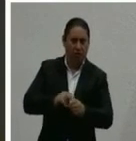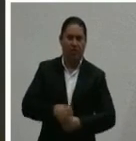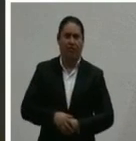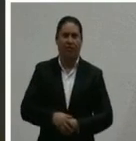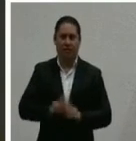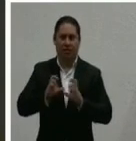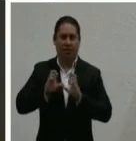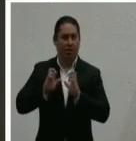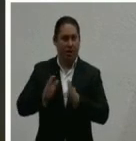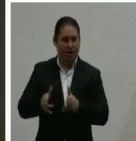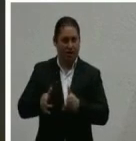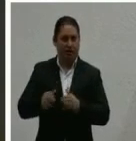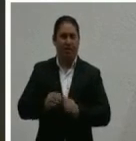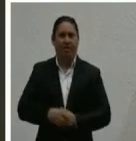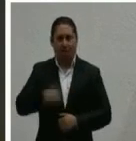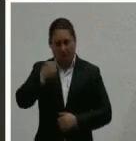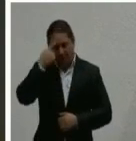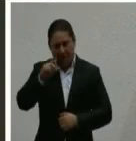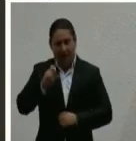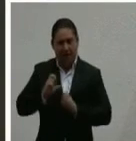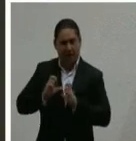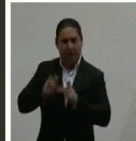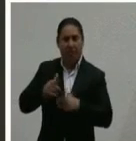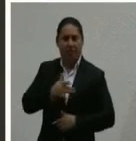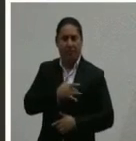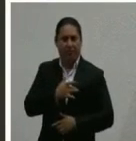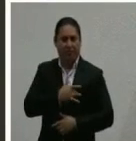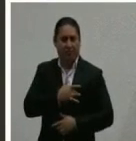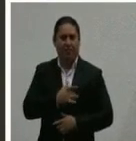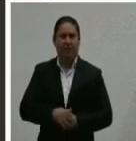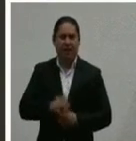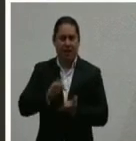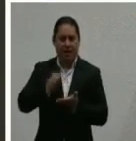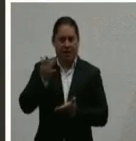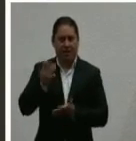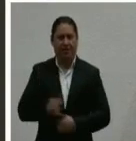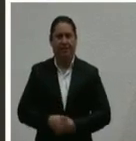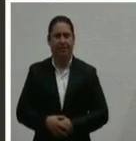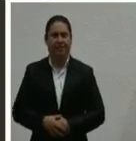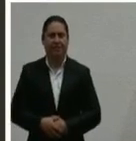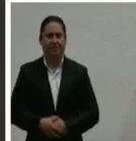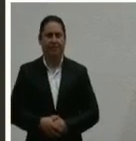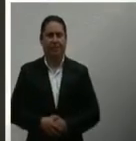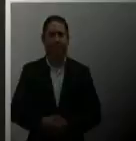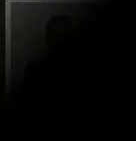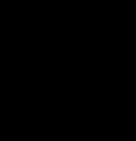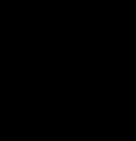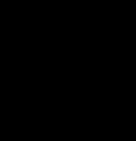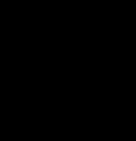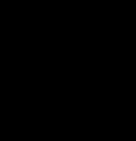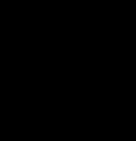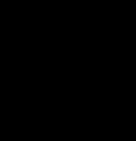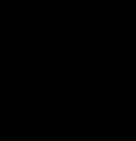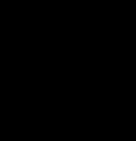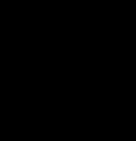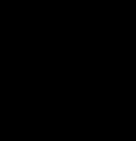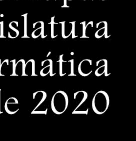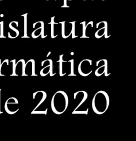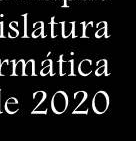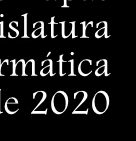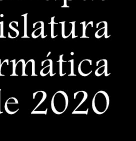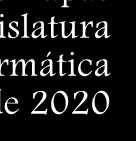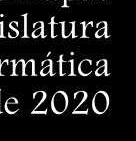por Chiapas y para Chiapas de corazón, muchísimas gracias. Con permiso. Gracias, diputado.